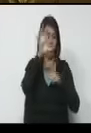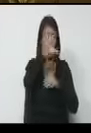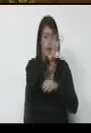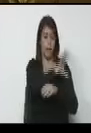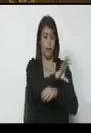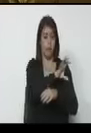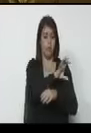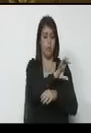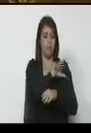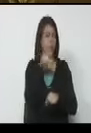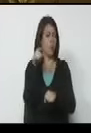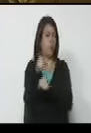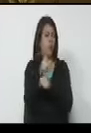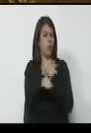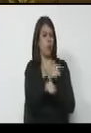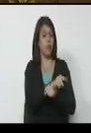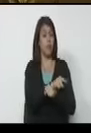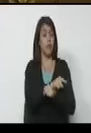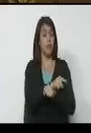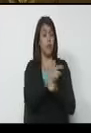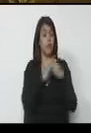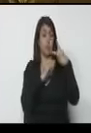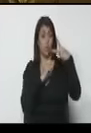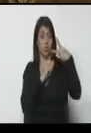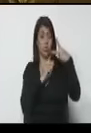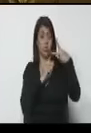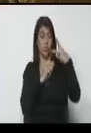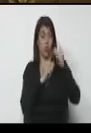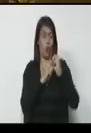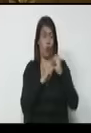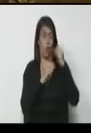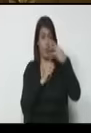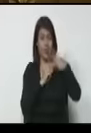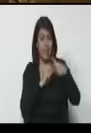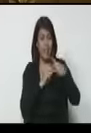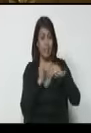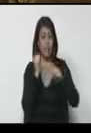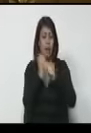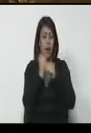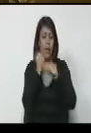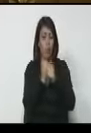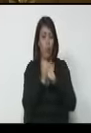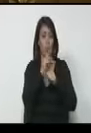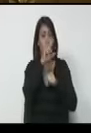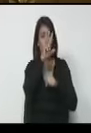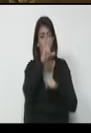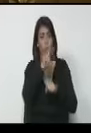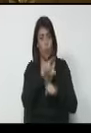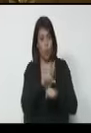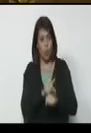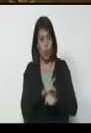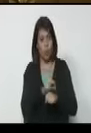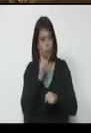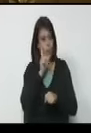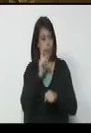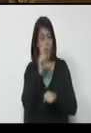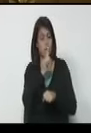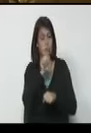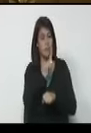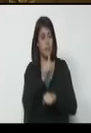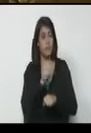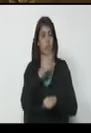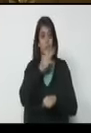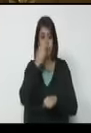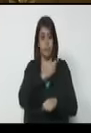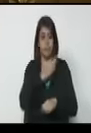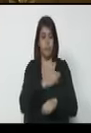están obligados a tomar 2 y 3 trabajos diarios. Lo que dijo el presidente Nicolás Maduro no es mentira. Es